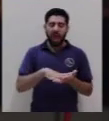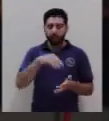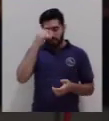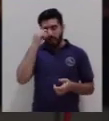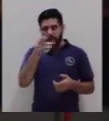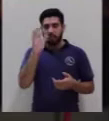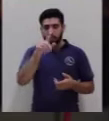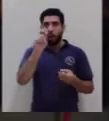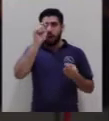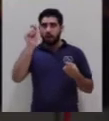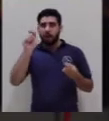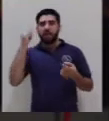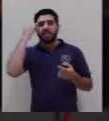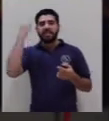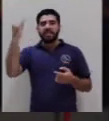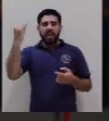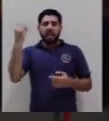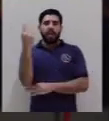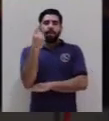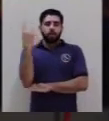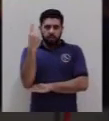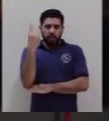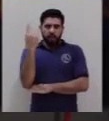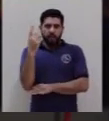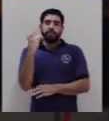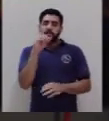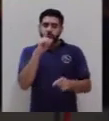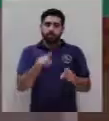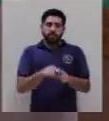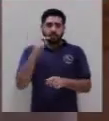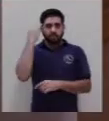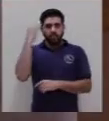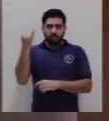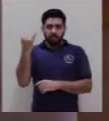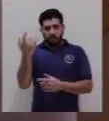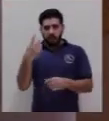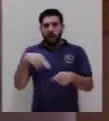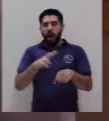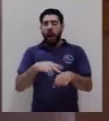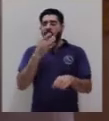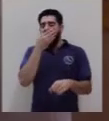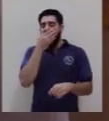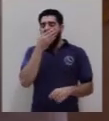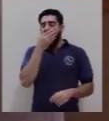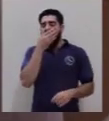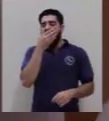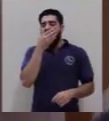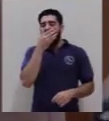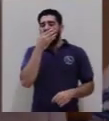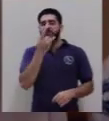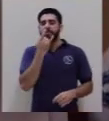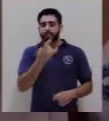aprendido y van colocando las ideas principales, ideas secundarias. Los organizadores gráficos también nos sirven